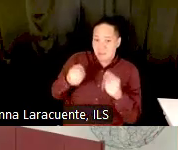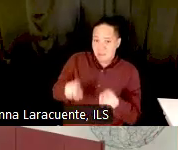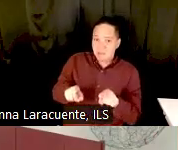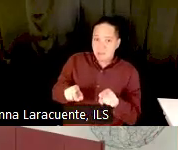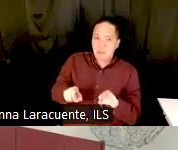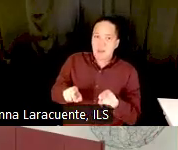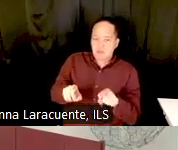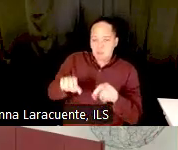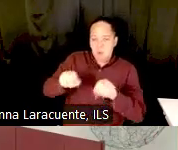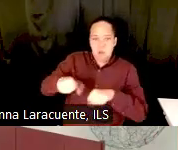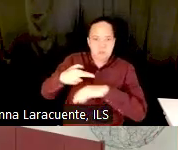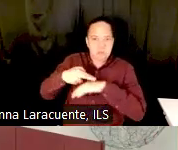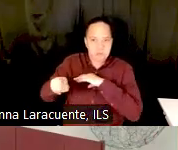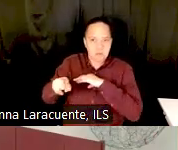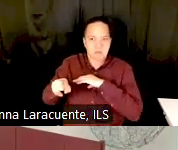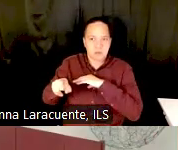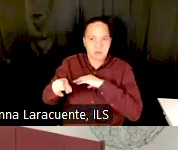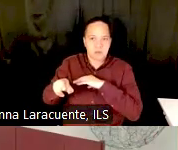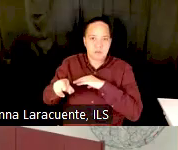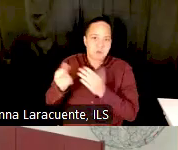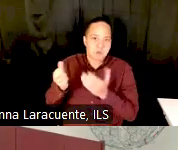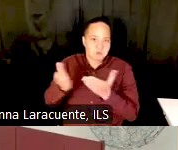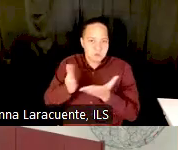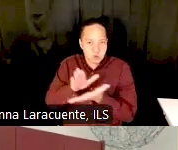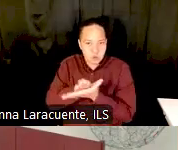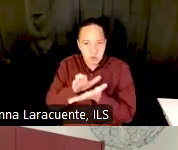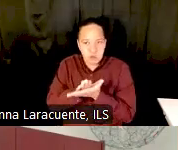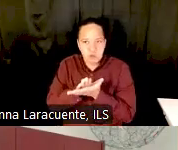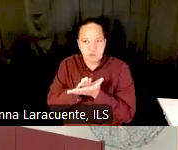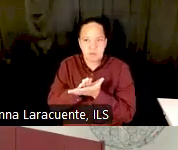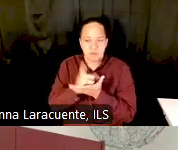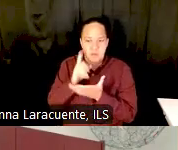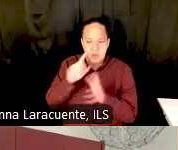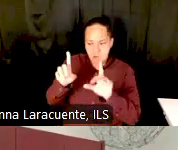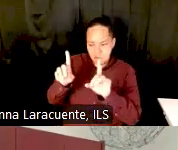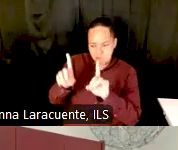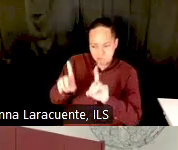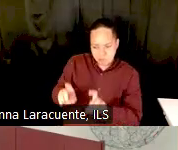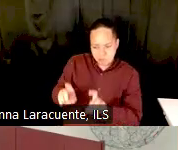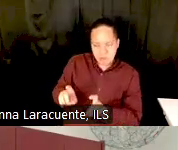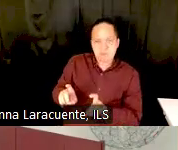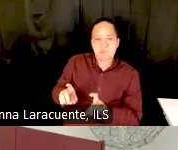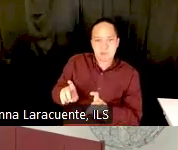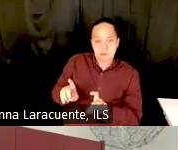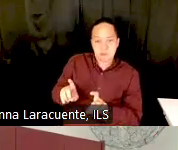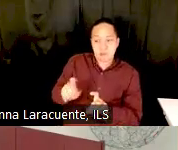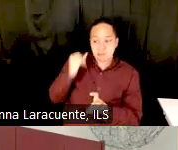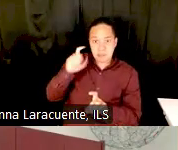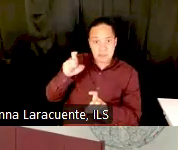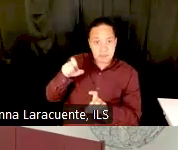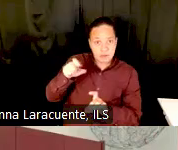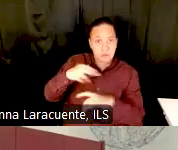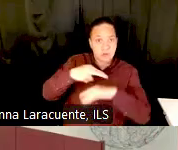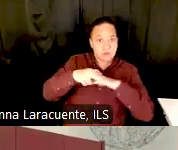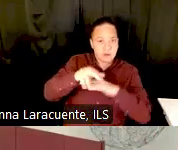poderlo referir por lo menos a un servicio escolar para que haya un discernimiento y de ahí, si es necesario, referirlo a un servicio